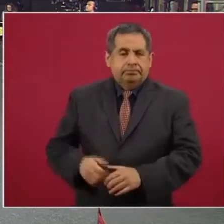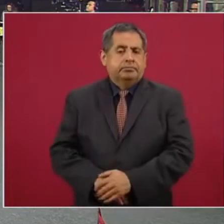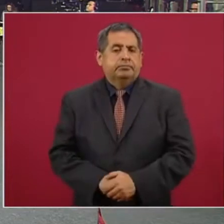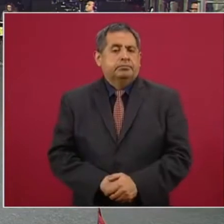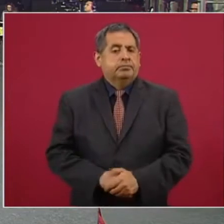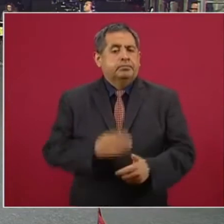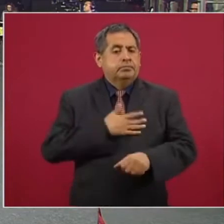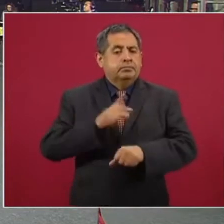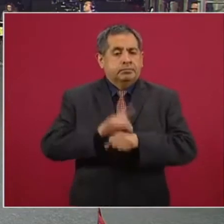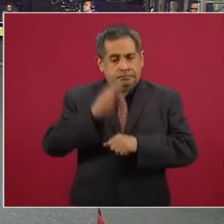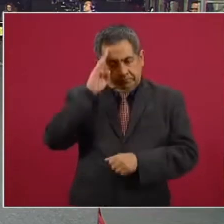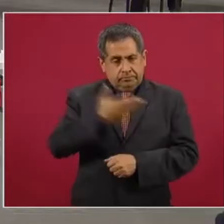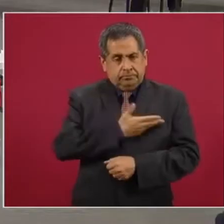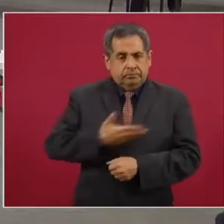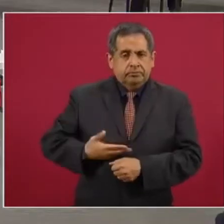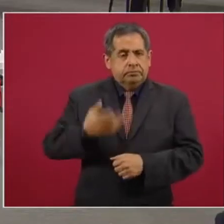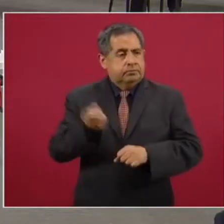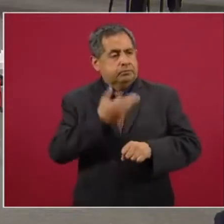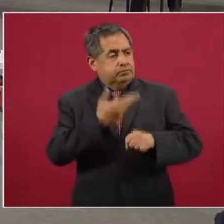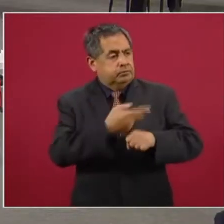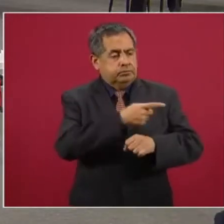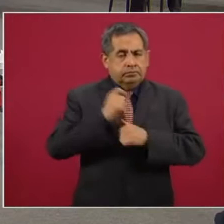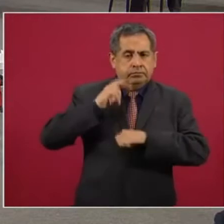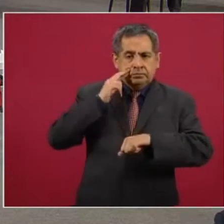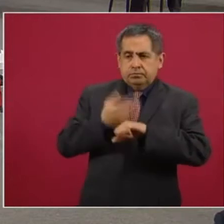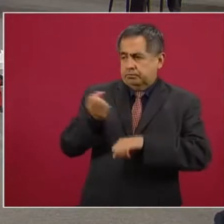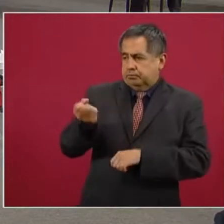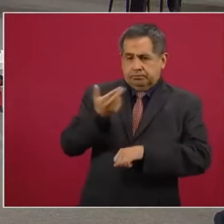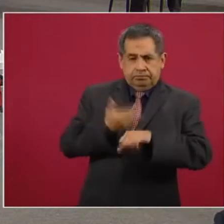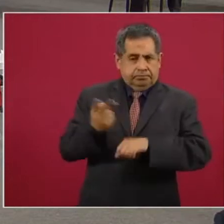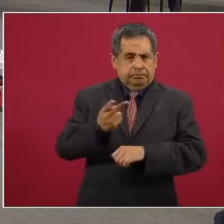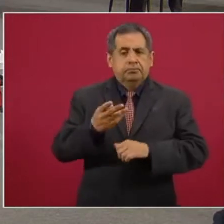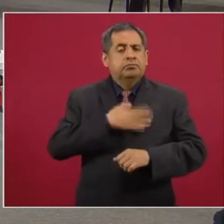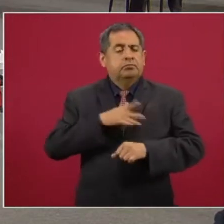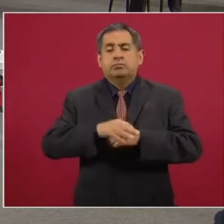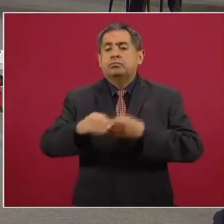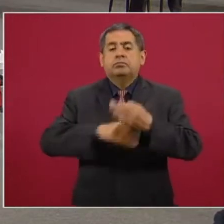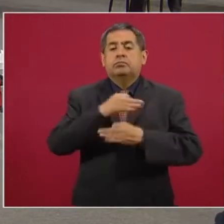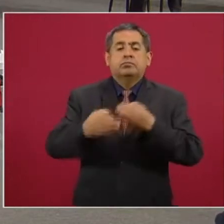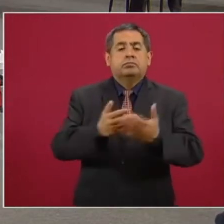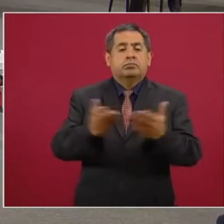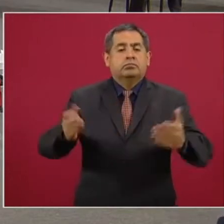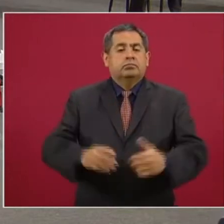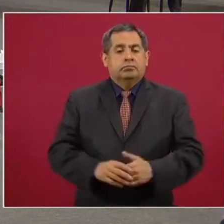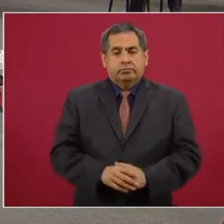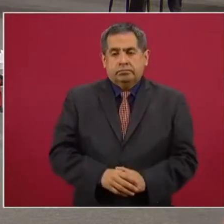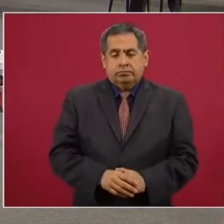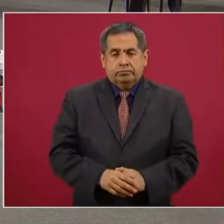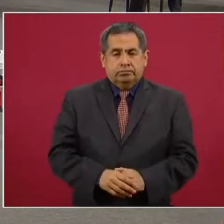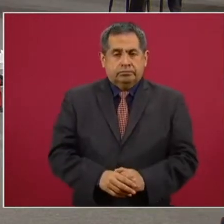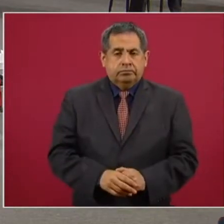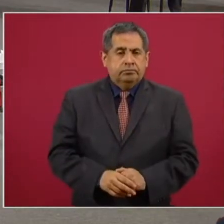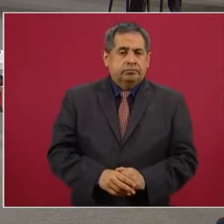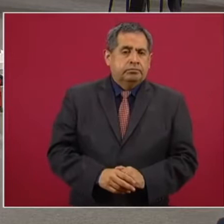Muy buenos días, señor presidente, secretario, canciller. Muy buenos días todas y todos.